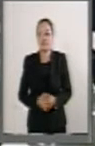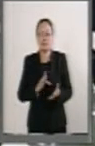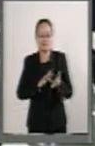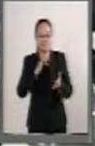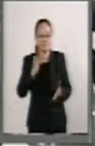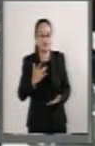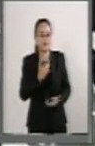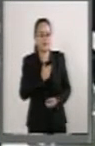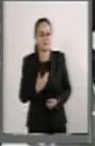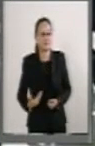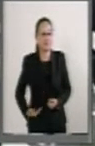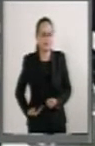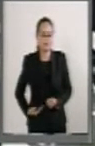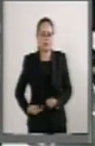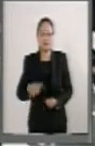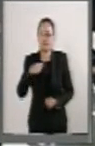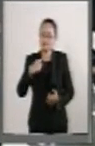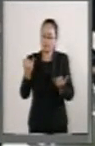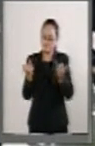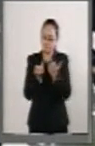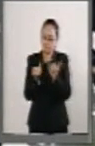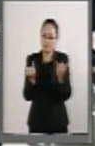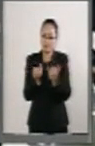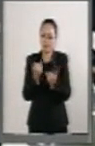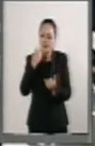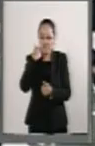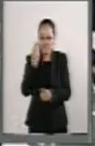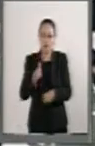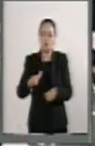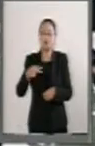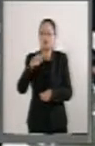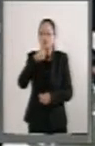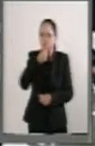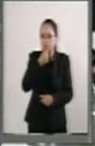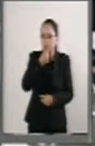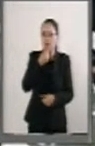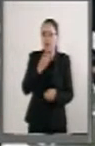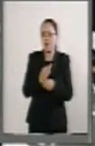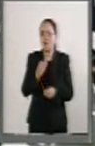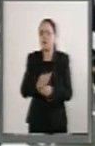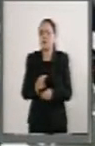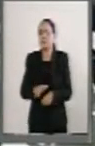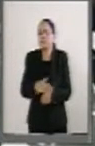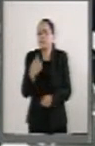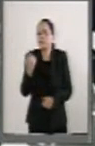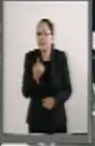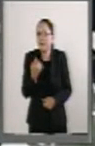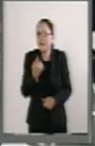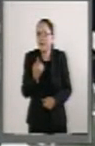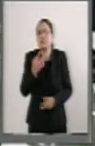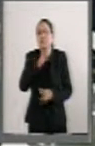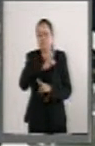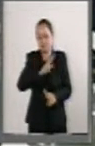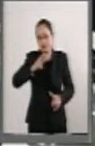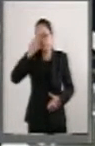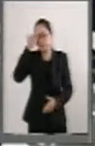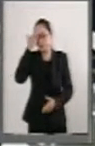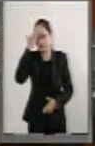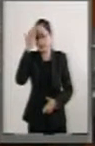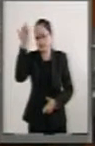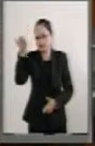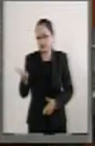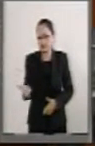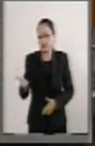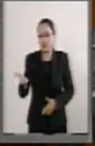Gracias, presidente. Yo también quiero hacer uso de la palabra en este momento para reconocer en la